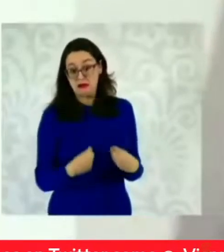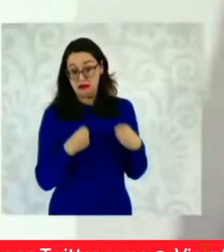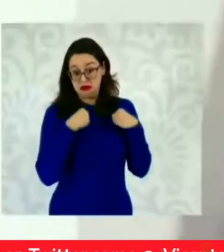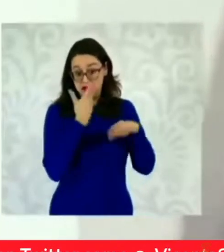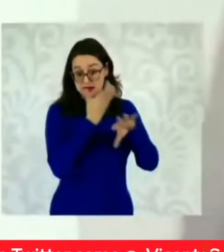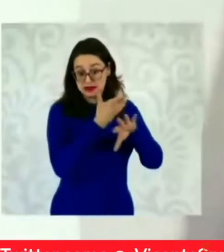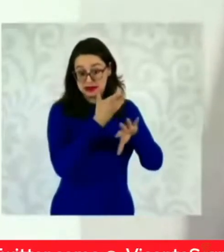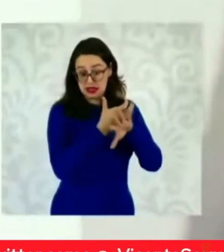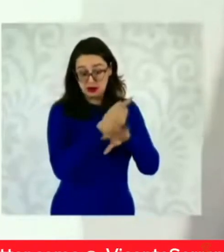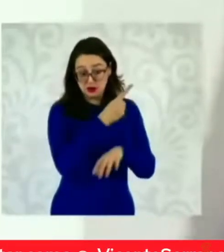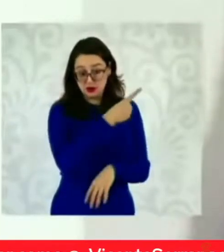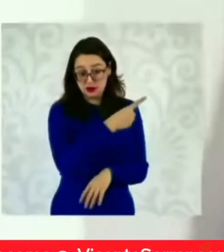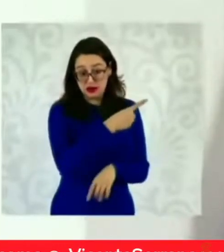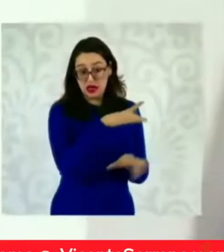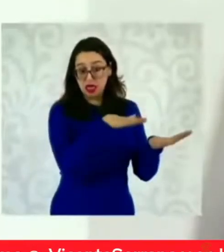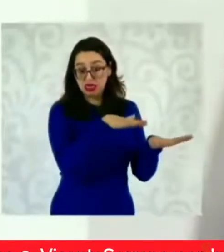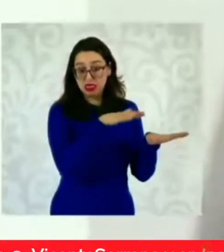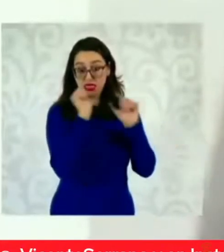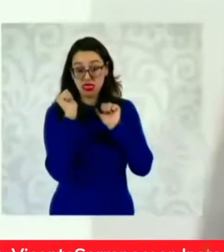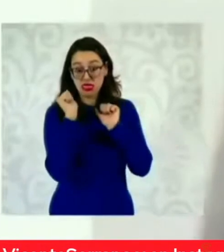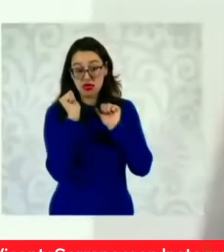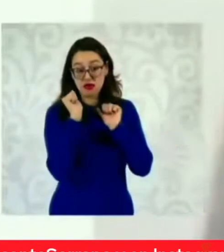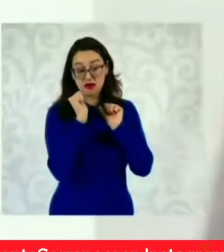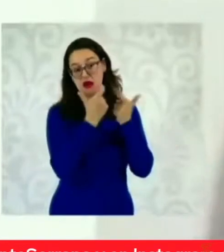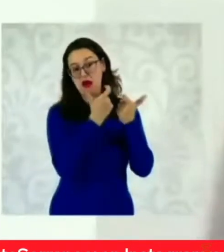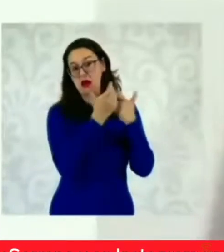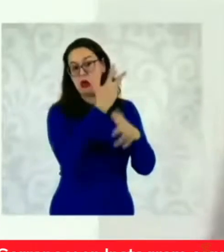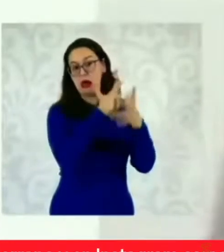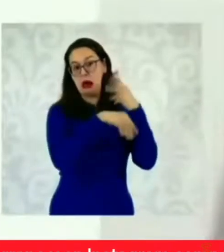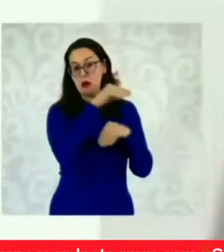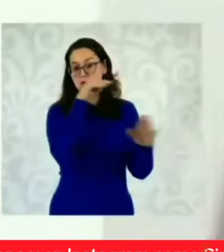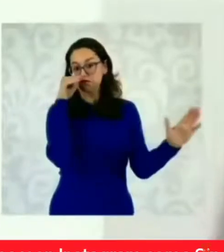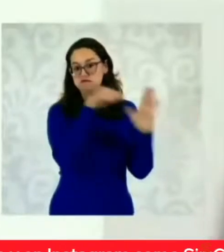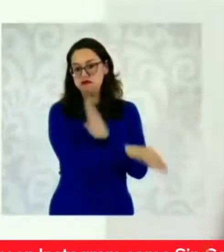sostienen una buena parte de la economía de Estados Unidos